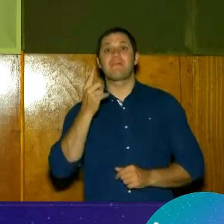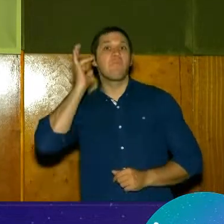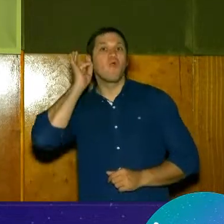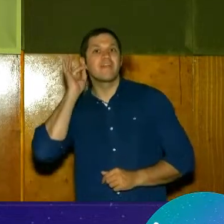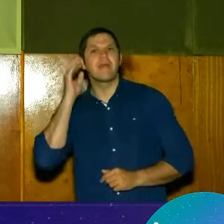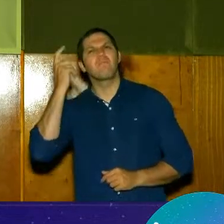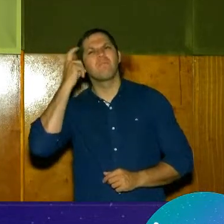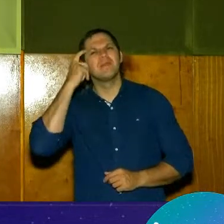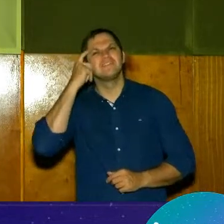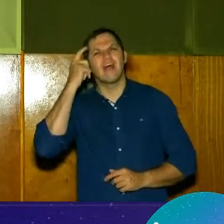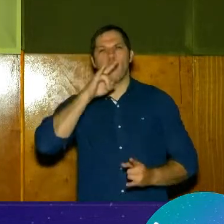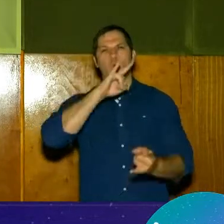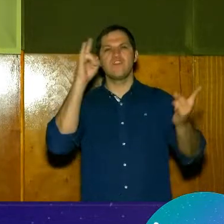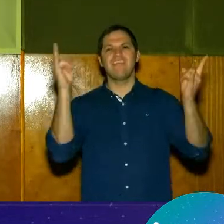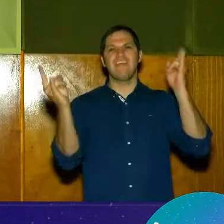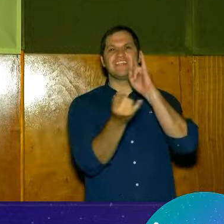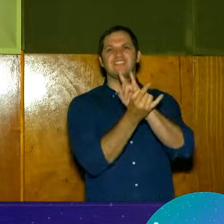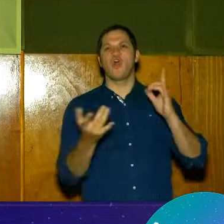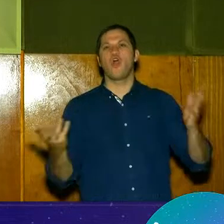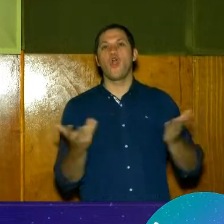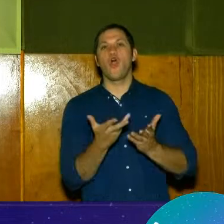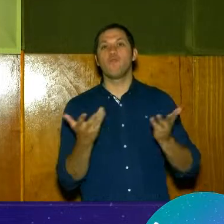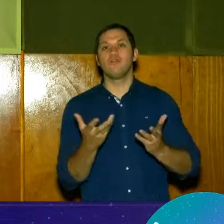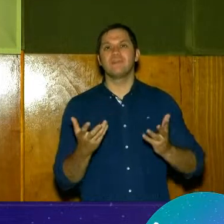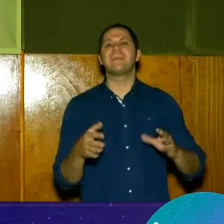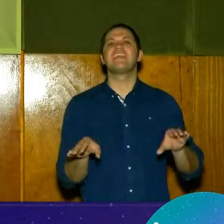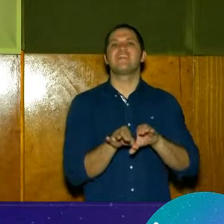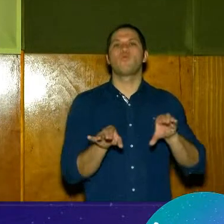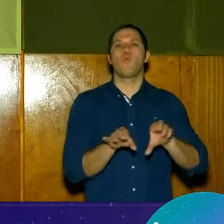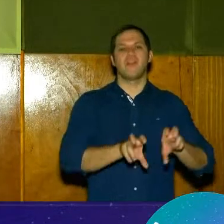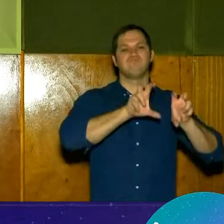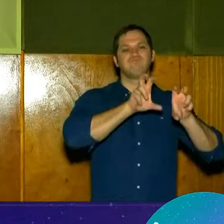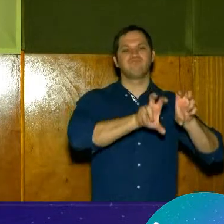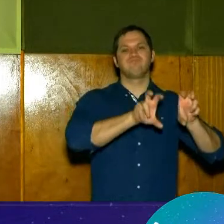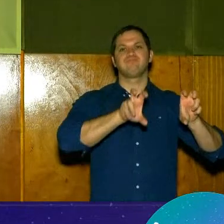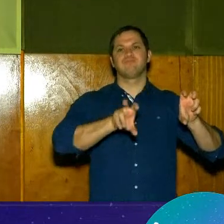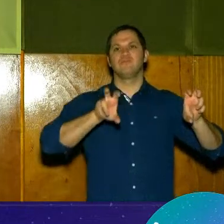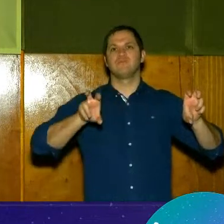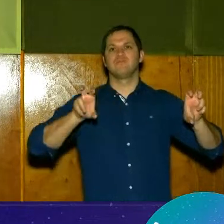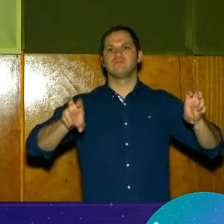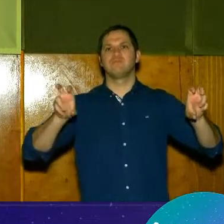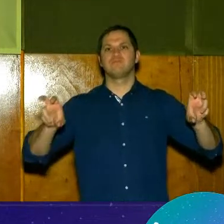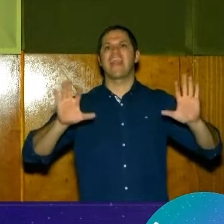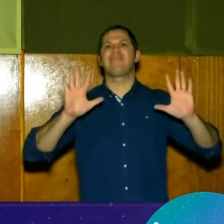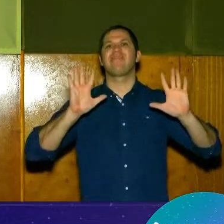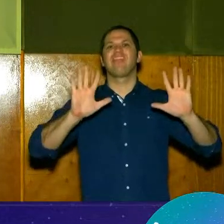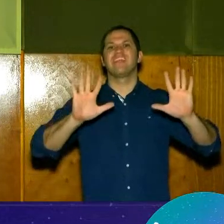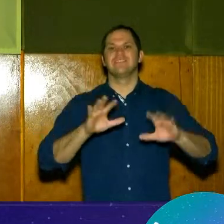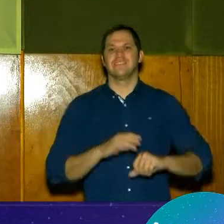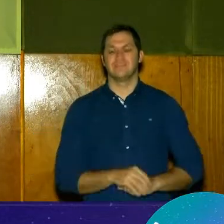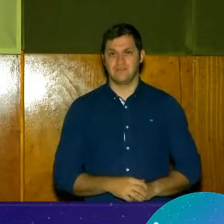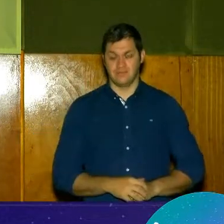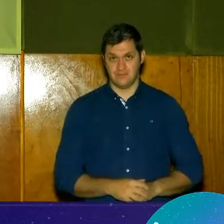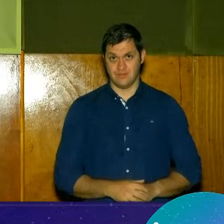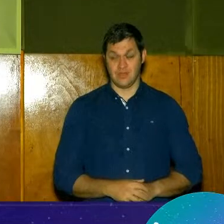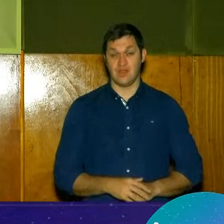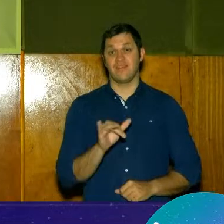que yo les dibuje acá ahí es la visión que tenía atea no del universo